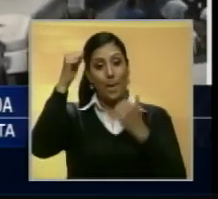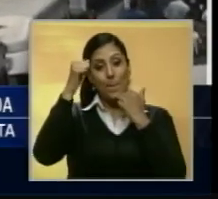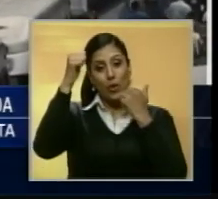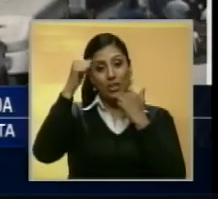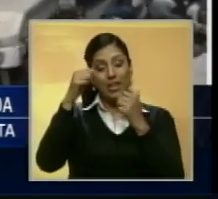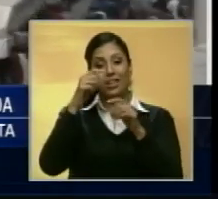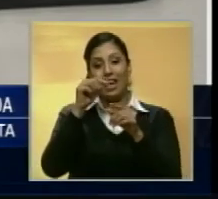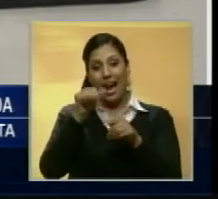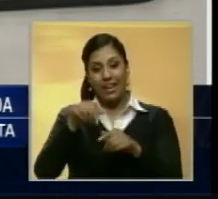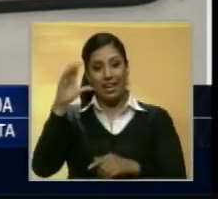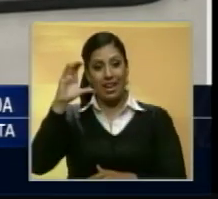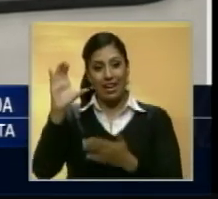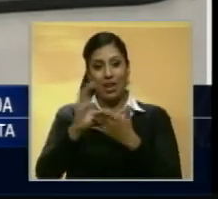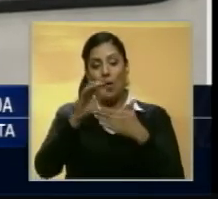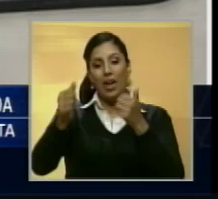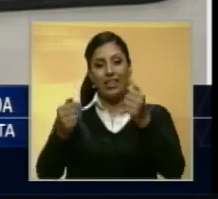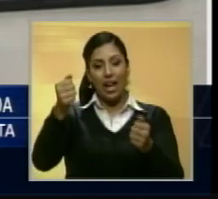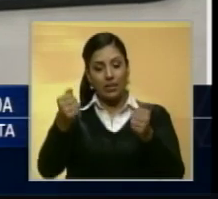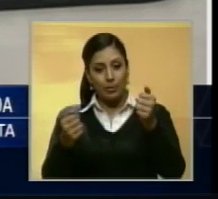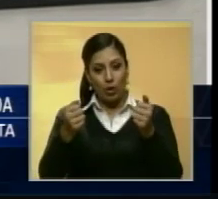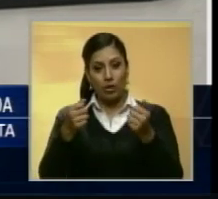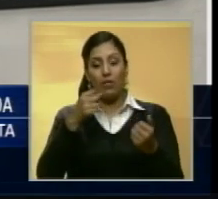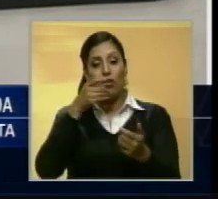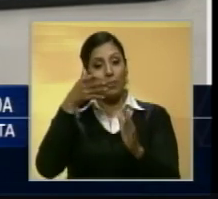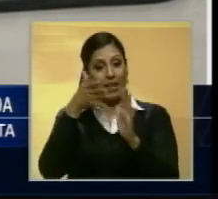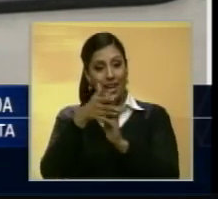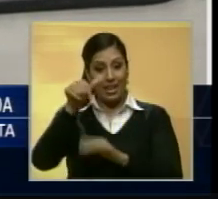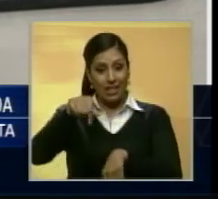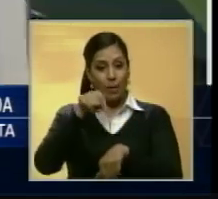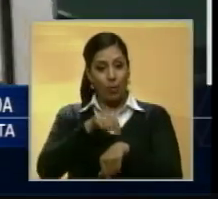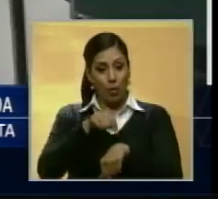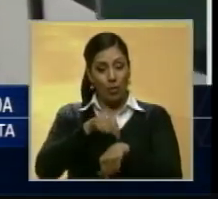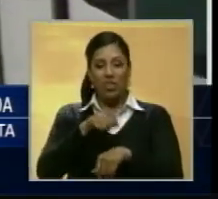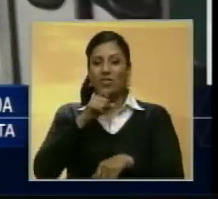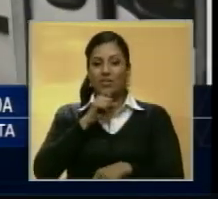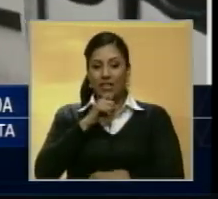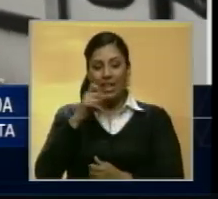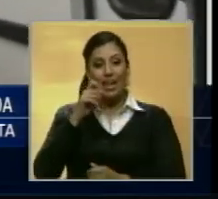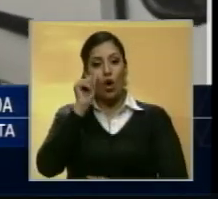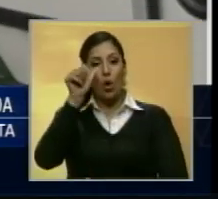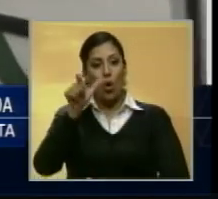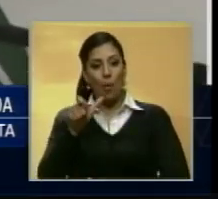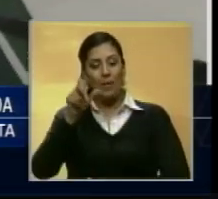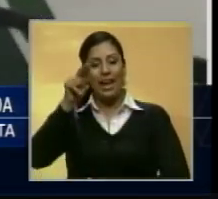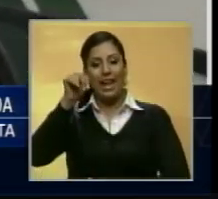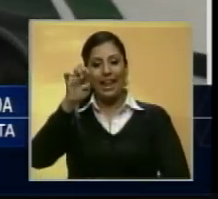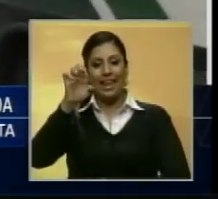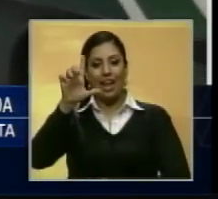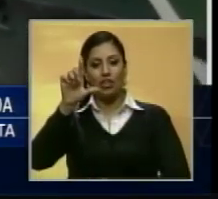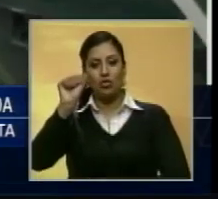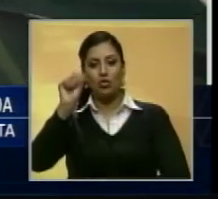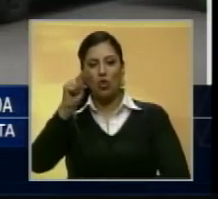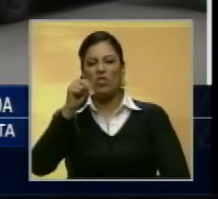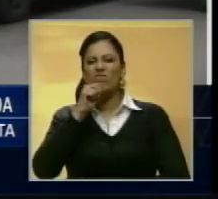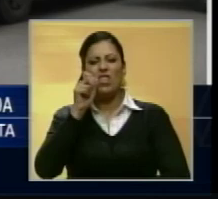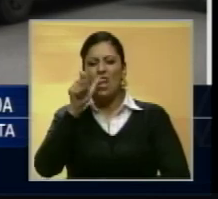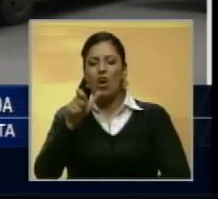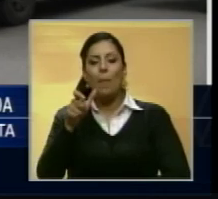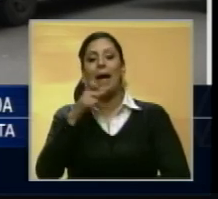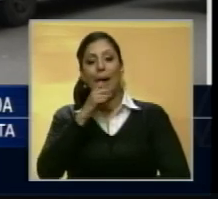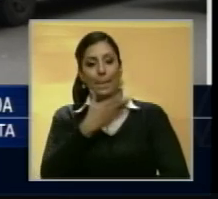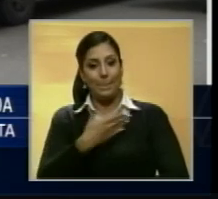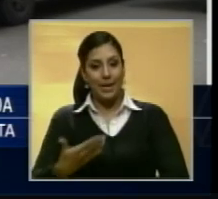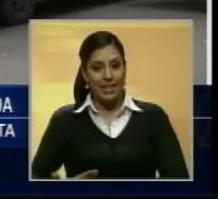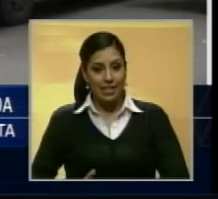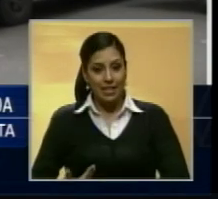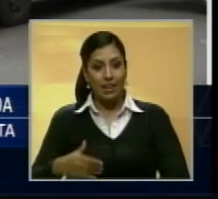varios puntos de la ciudad con los transportistas, nos encontramos en este momento con el señor Nelson Vivas, presidente de